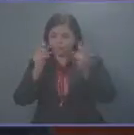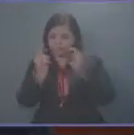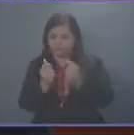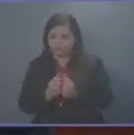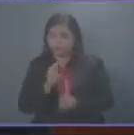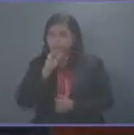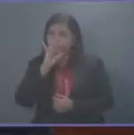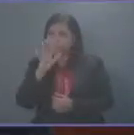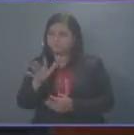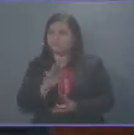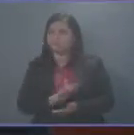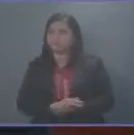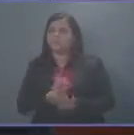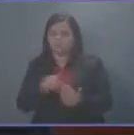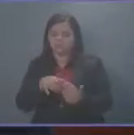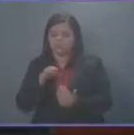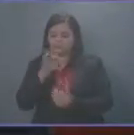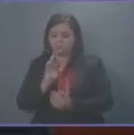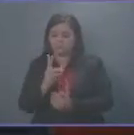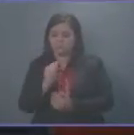se refiere al expediente número